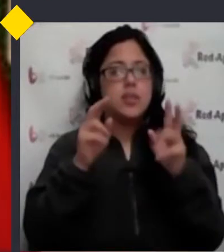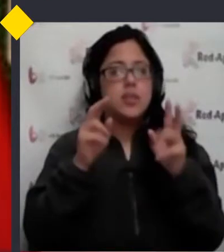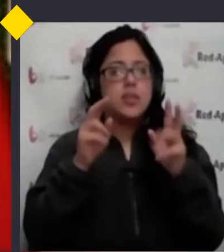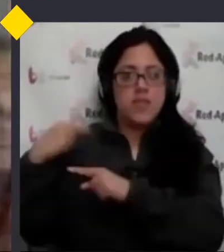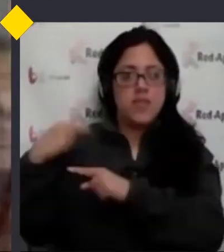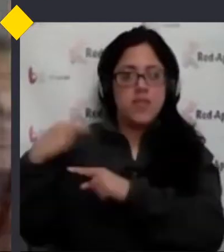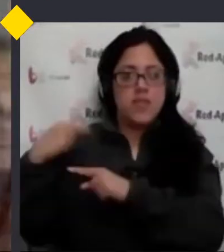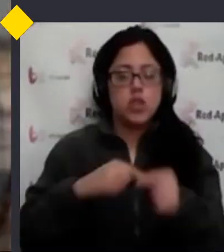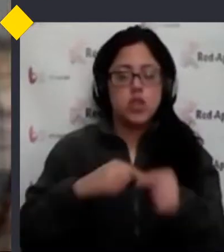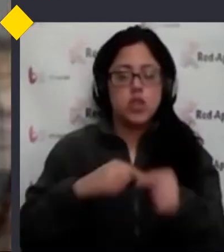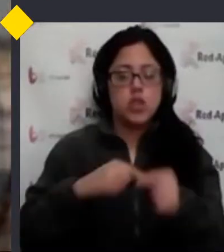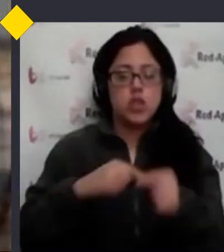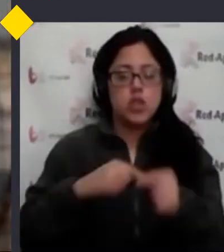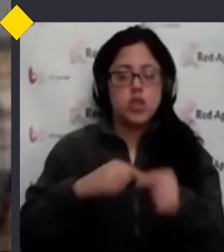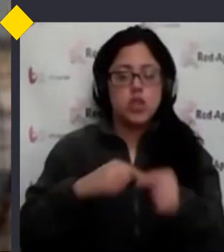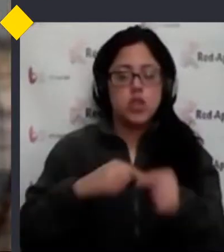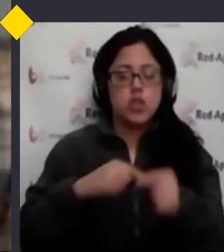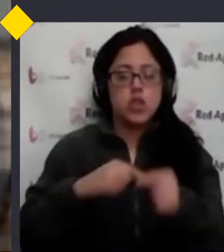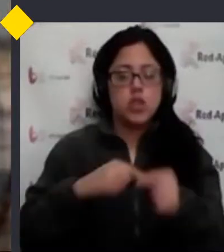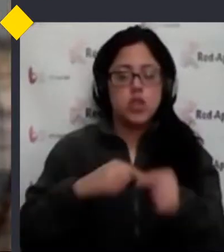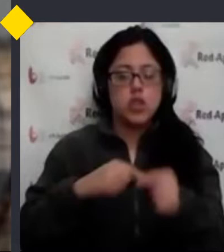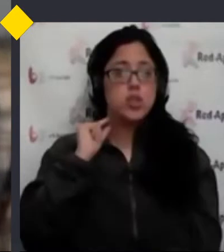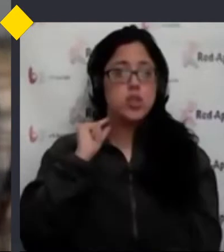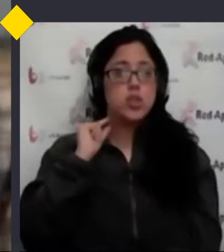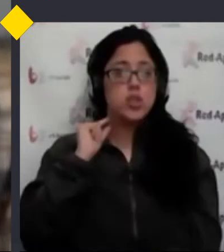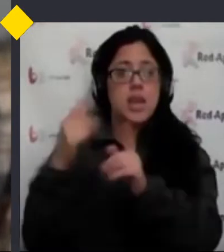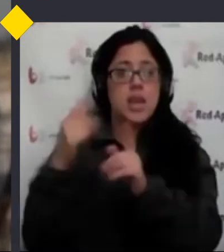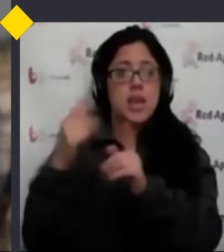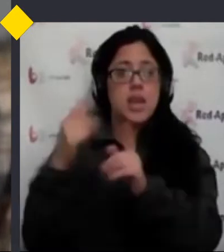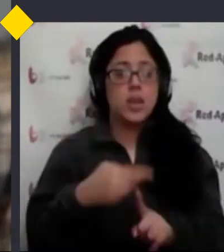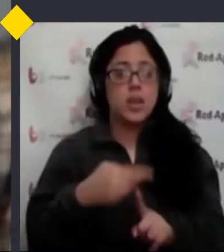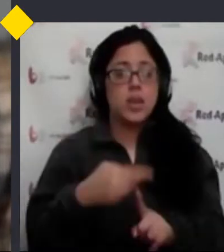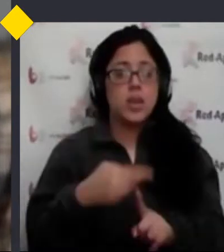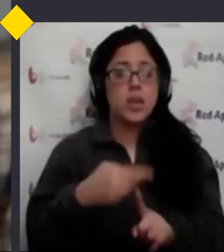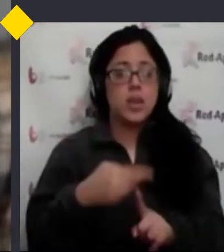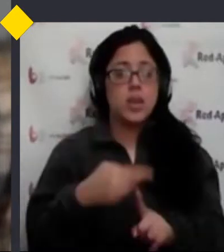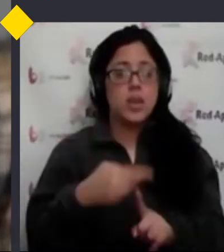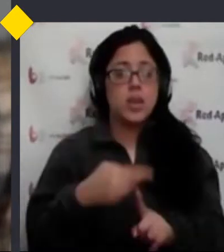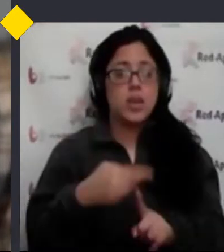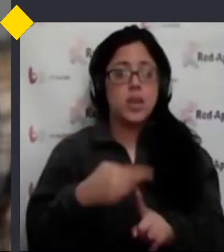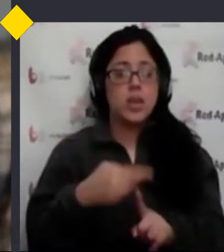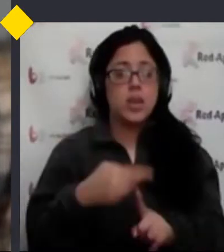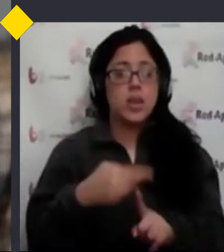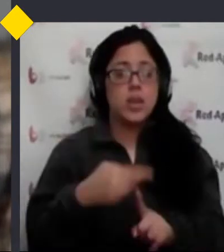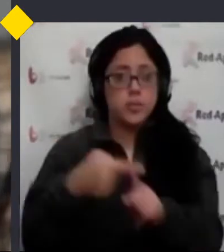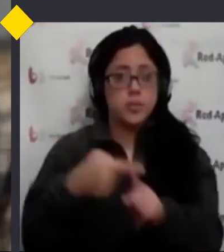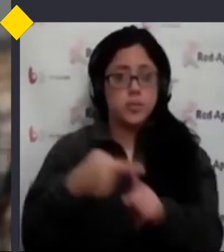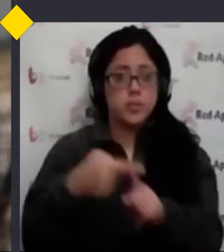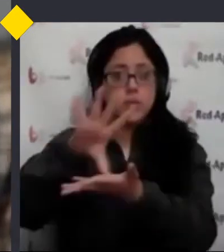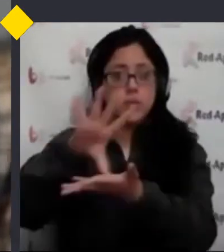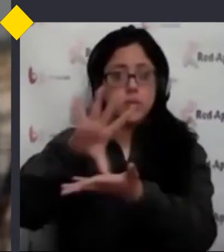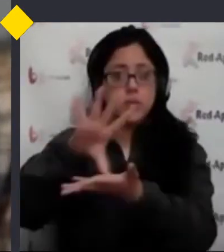Tomás Vicuña, sacerdote jesuita y director nacional del Servicio Jesuita a Migrantes, editor y coautor de los libros